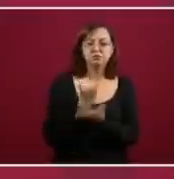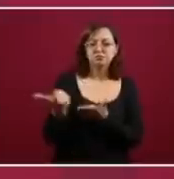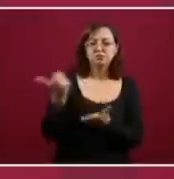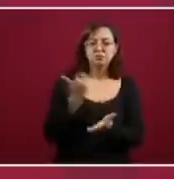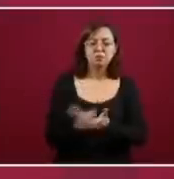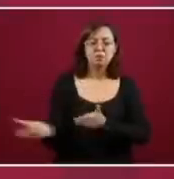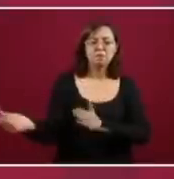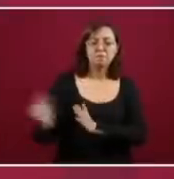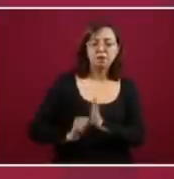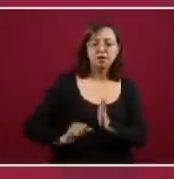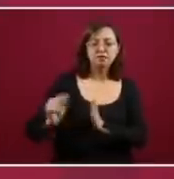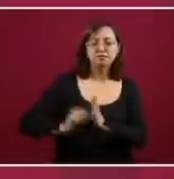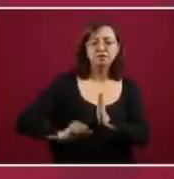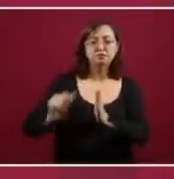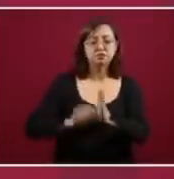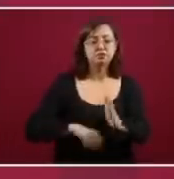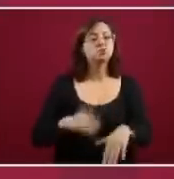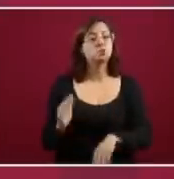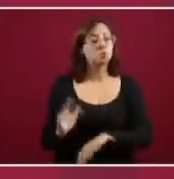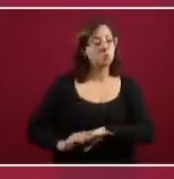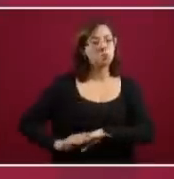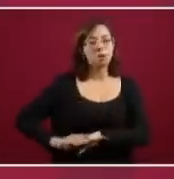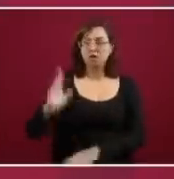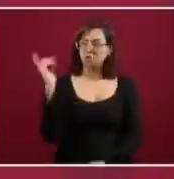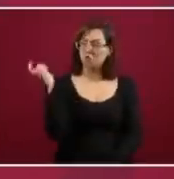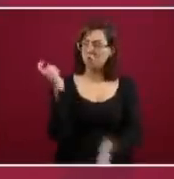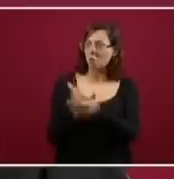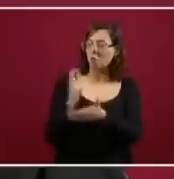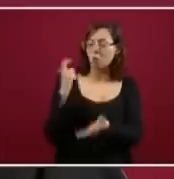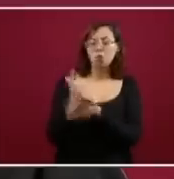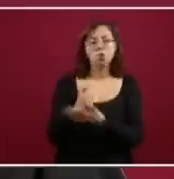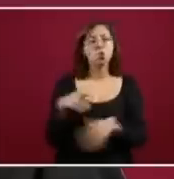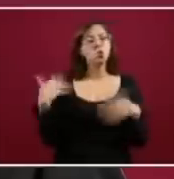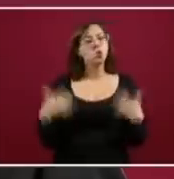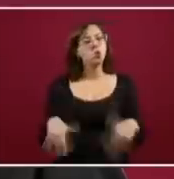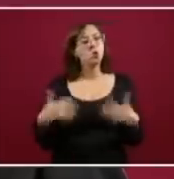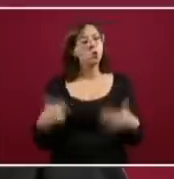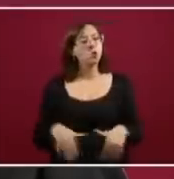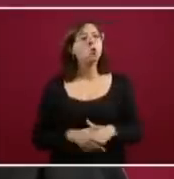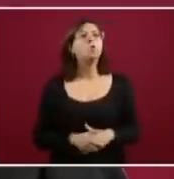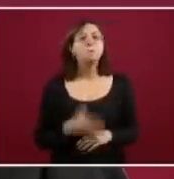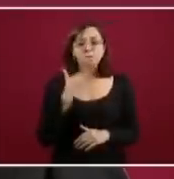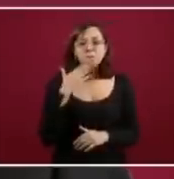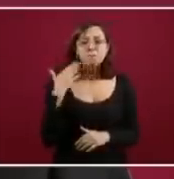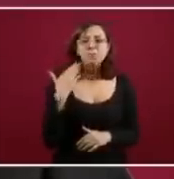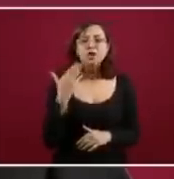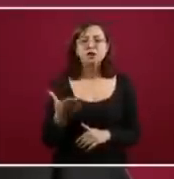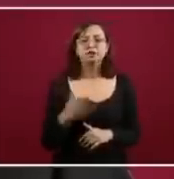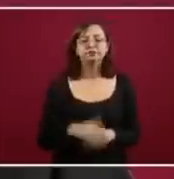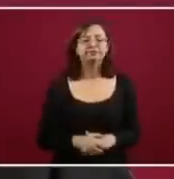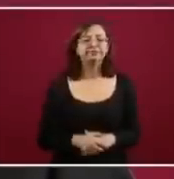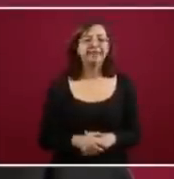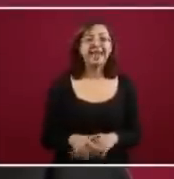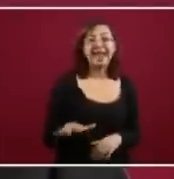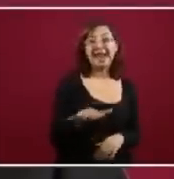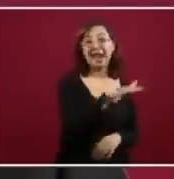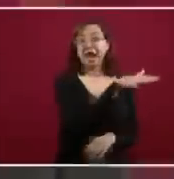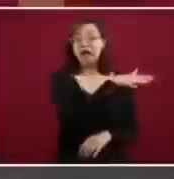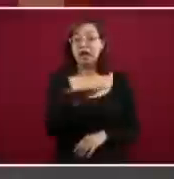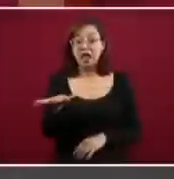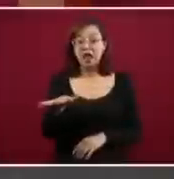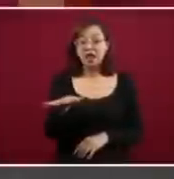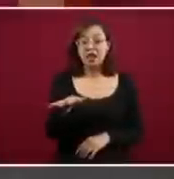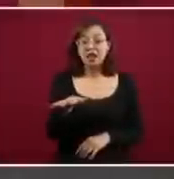de los más altos que han habido el salario en general